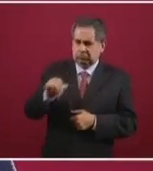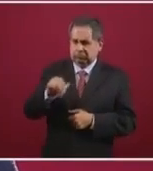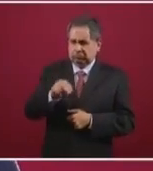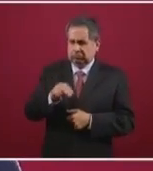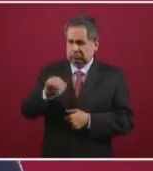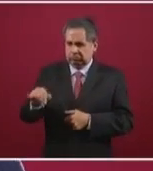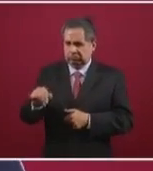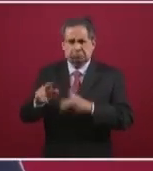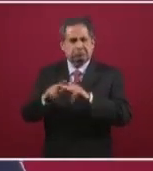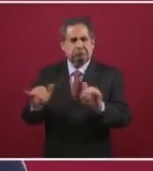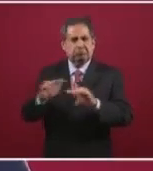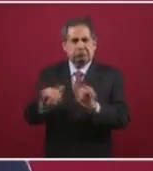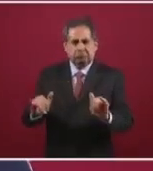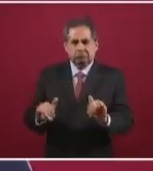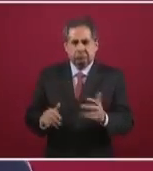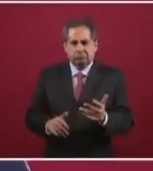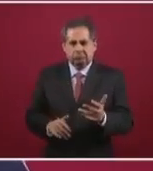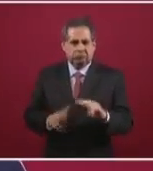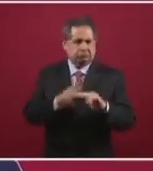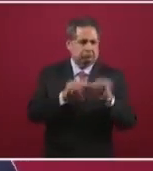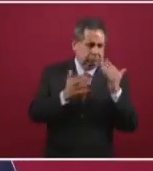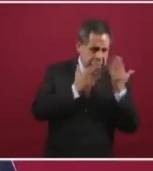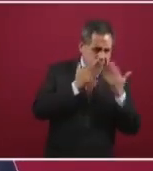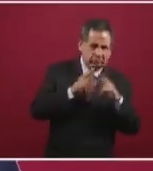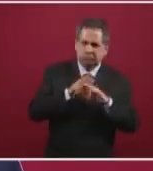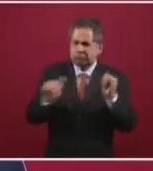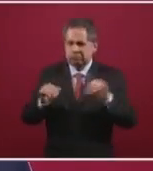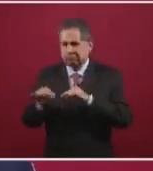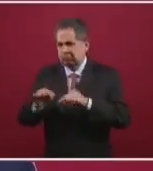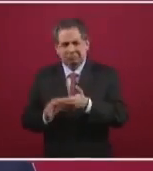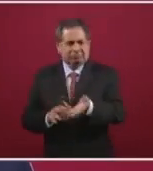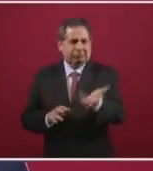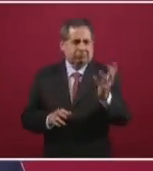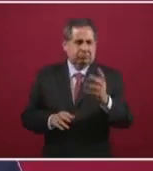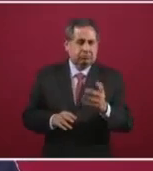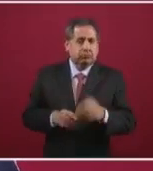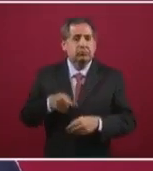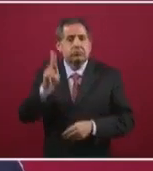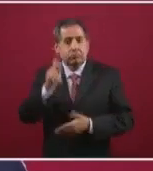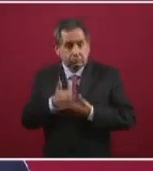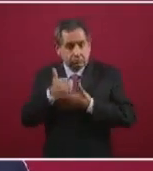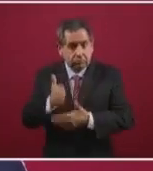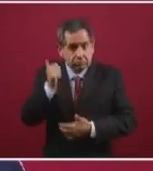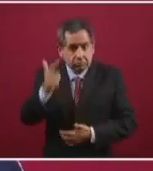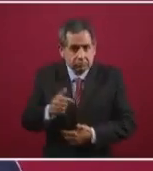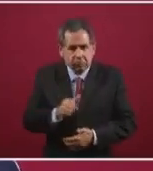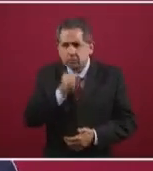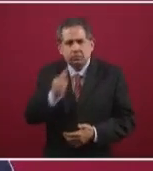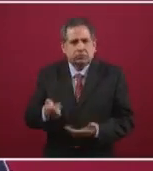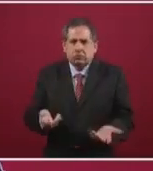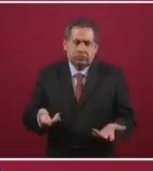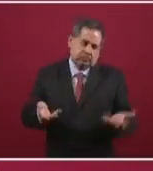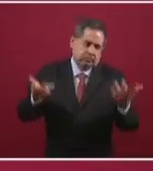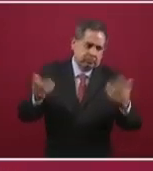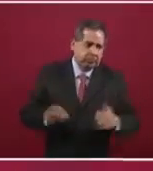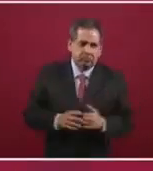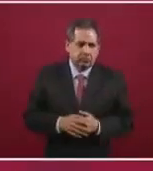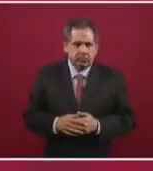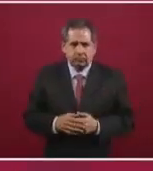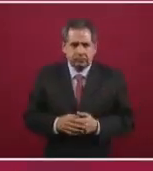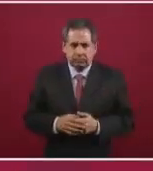llamándoles ninis, que ni estudian ni trabajan y nunca hicieron nada por ellos. Entonces, por